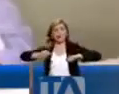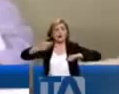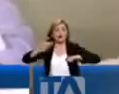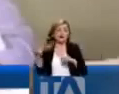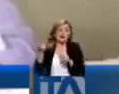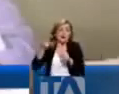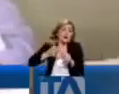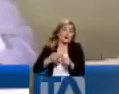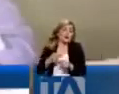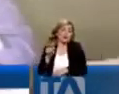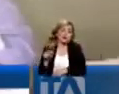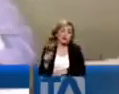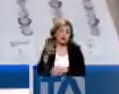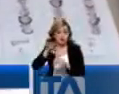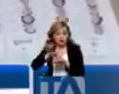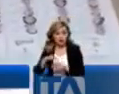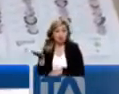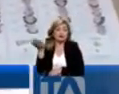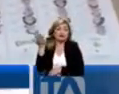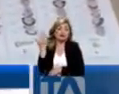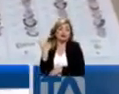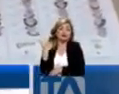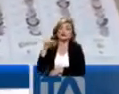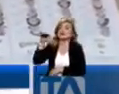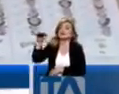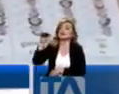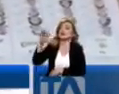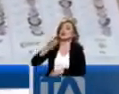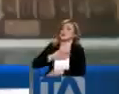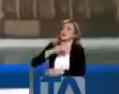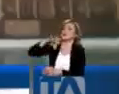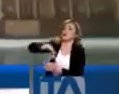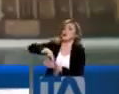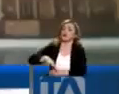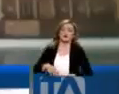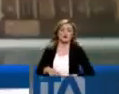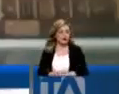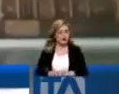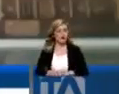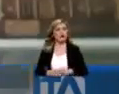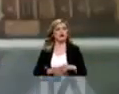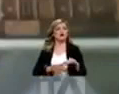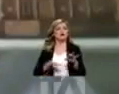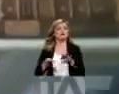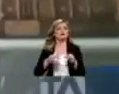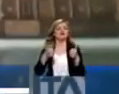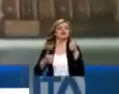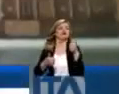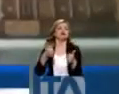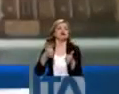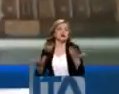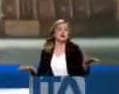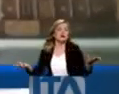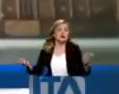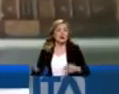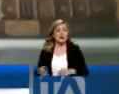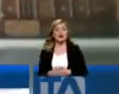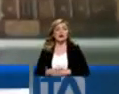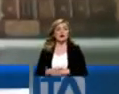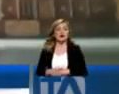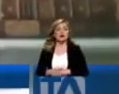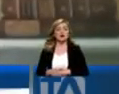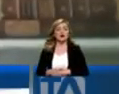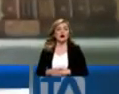ven envueltos quienes en elecciones anteriores tocaron puertas pidiendo votos. La única explicación aquí es